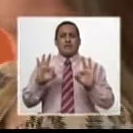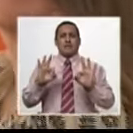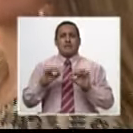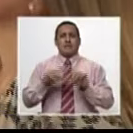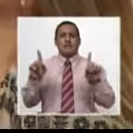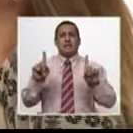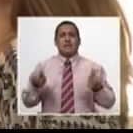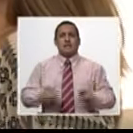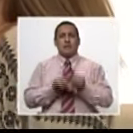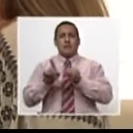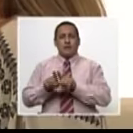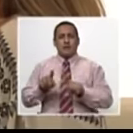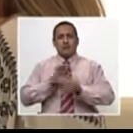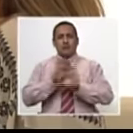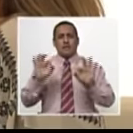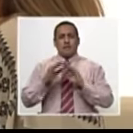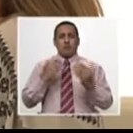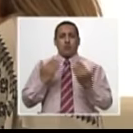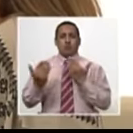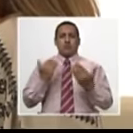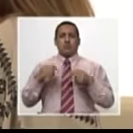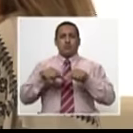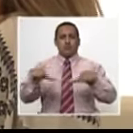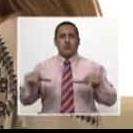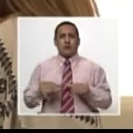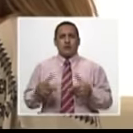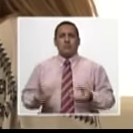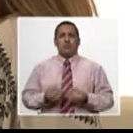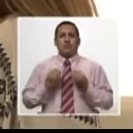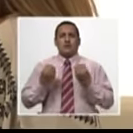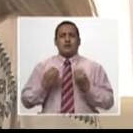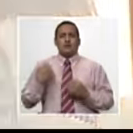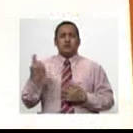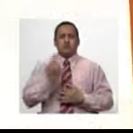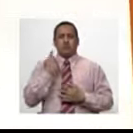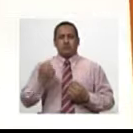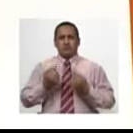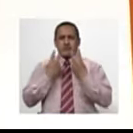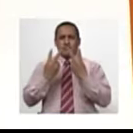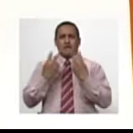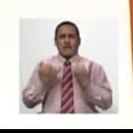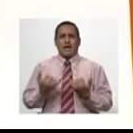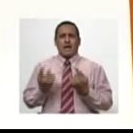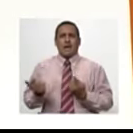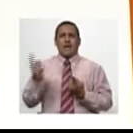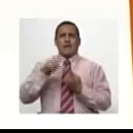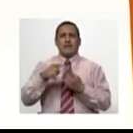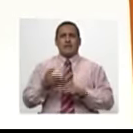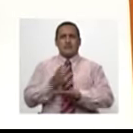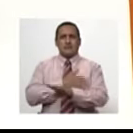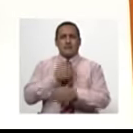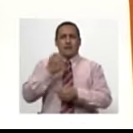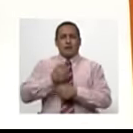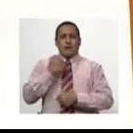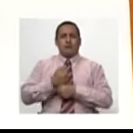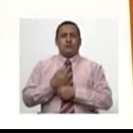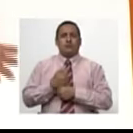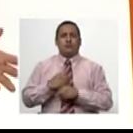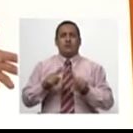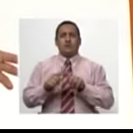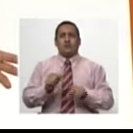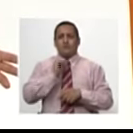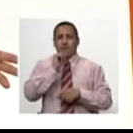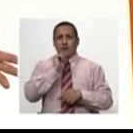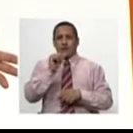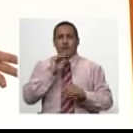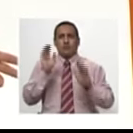tampoco... Creo que tiene que modernizarse también, ¿no? Porque solo se mira, pues, cuando ya se ha ejecutado. Y nos falta,